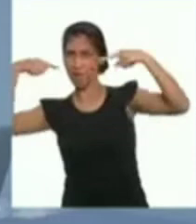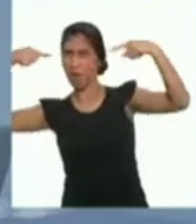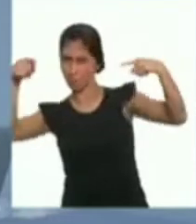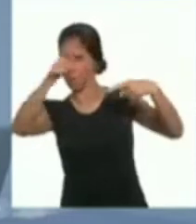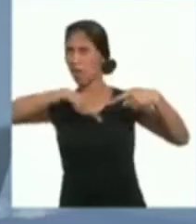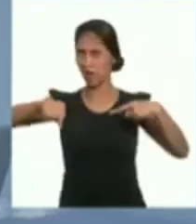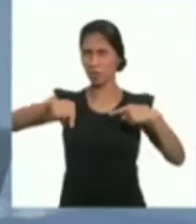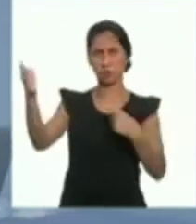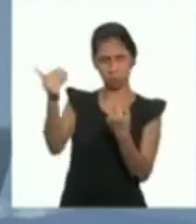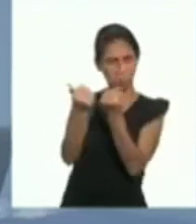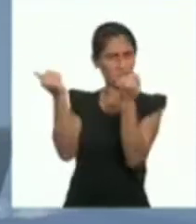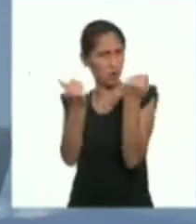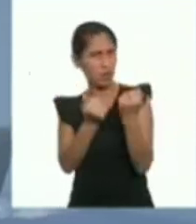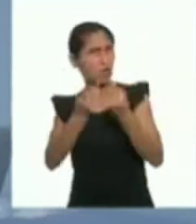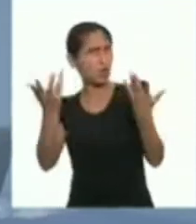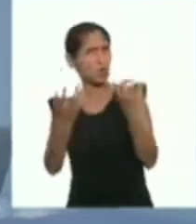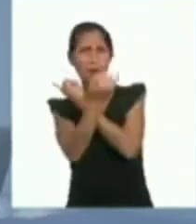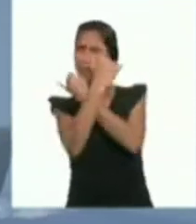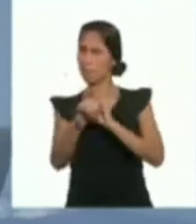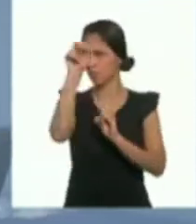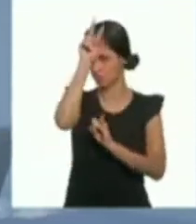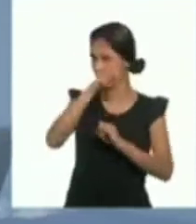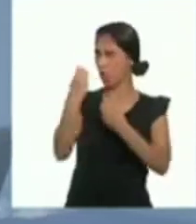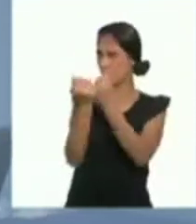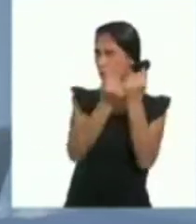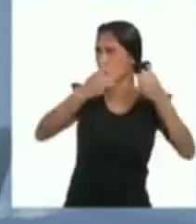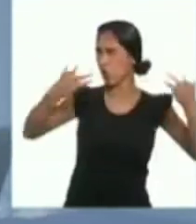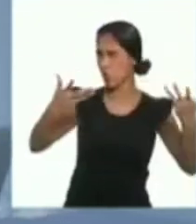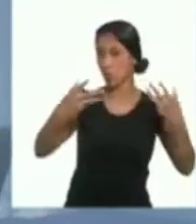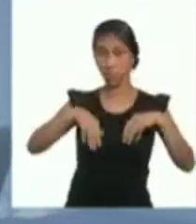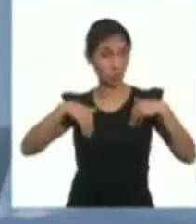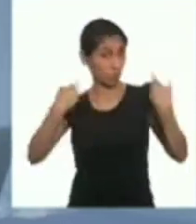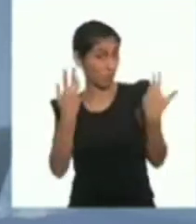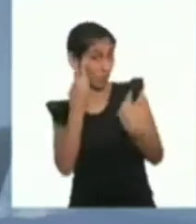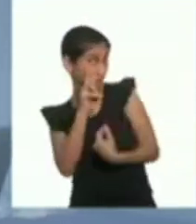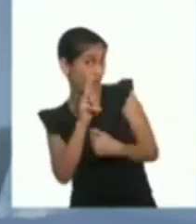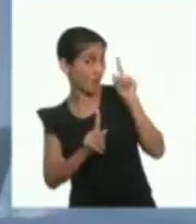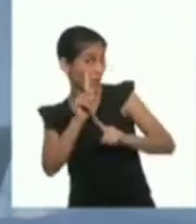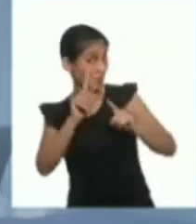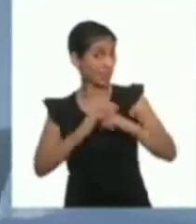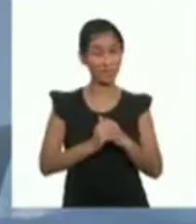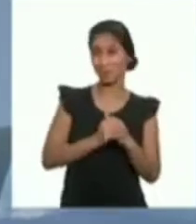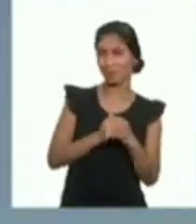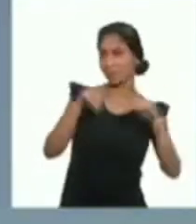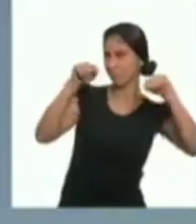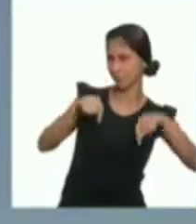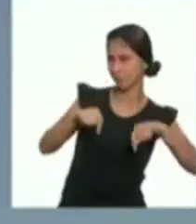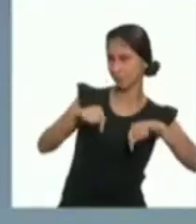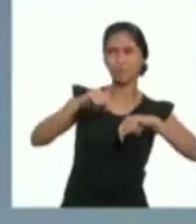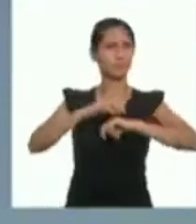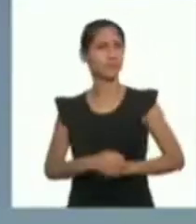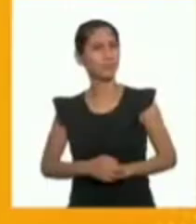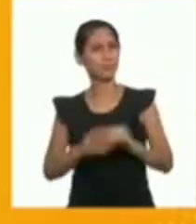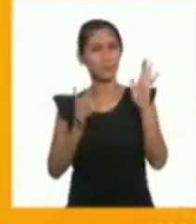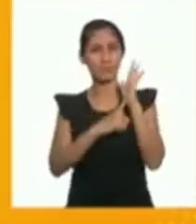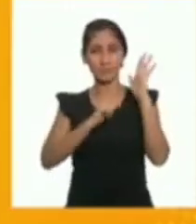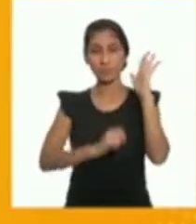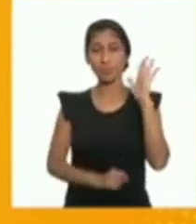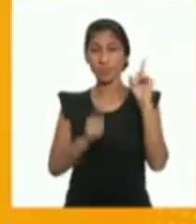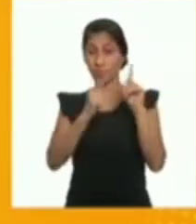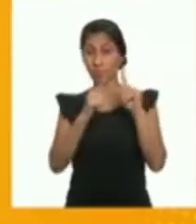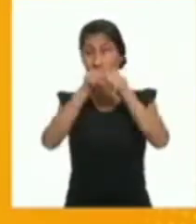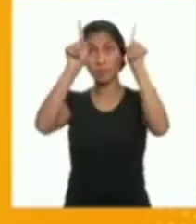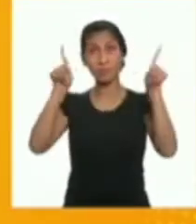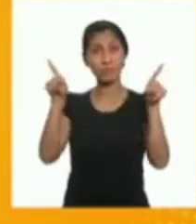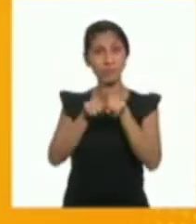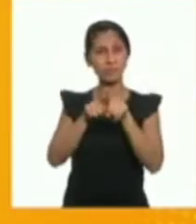y heroínas que contribuyeron a la independencia del país. ¿Y podemos ver alguna? En este momento. Esta